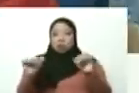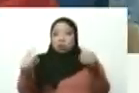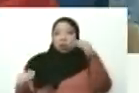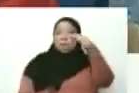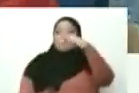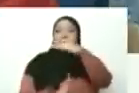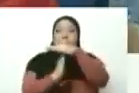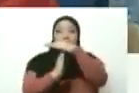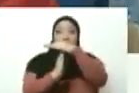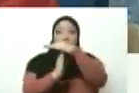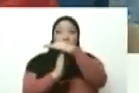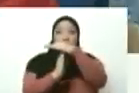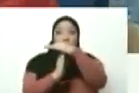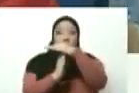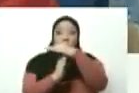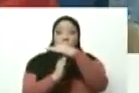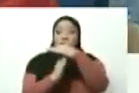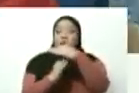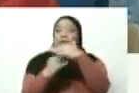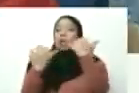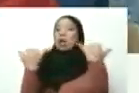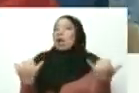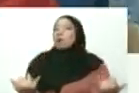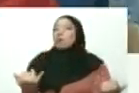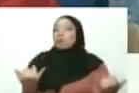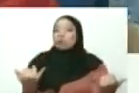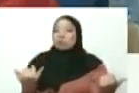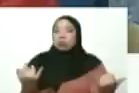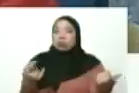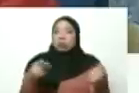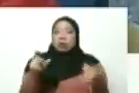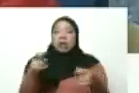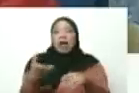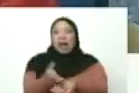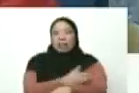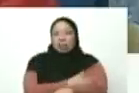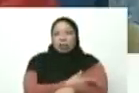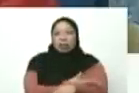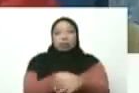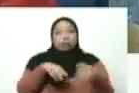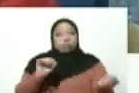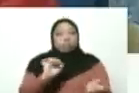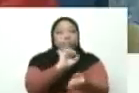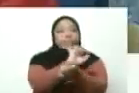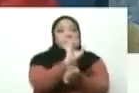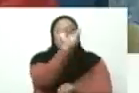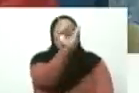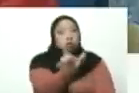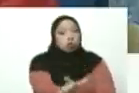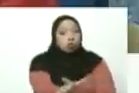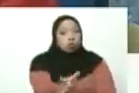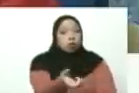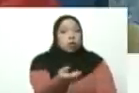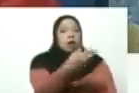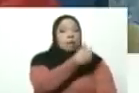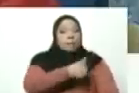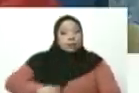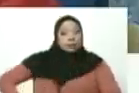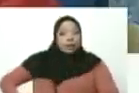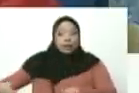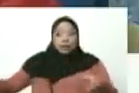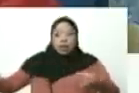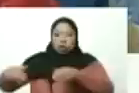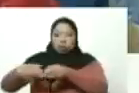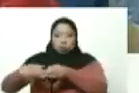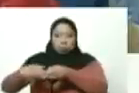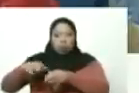hasta ese momento sólo se había solicitado una orden de aprensión contra enrique haber presidente del grupo abba